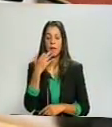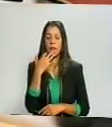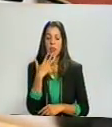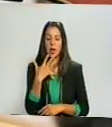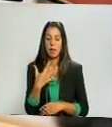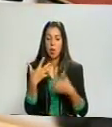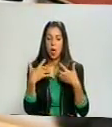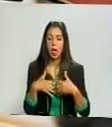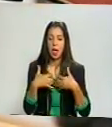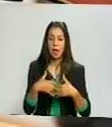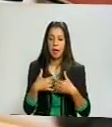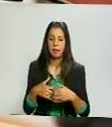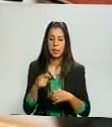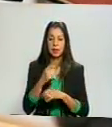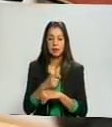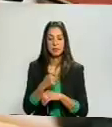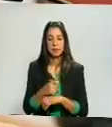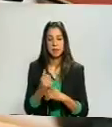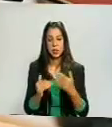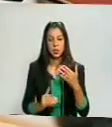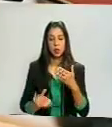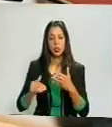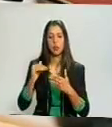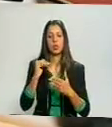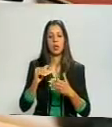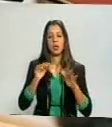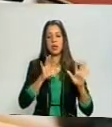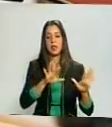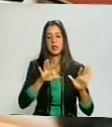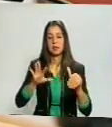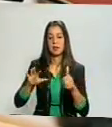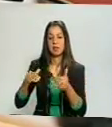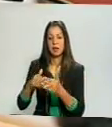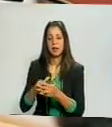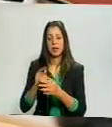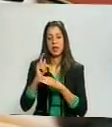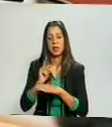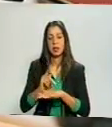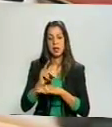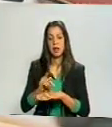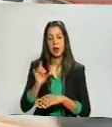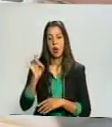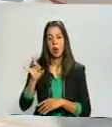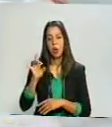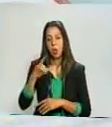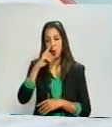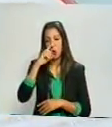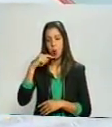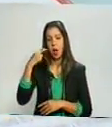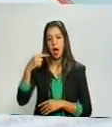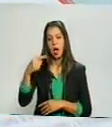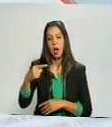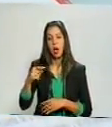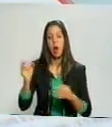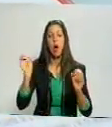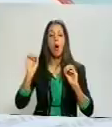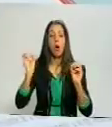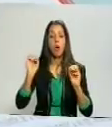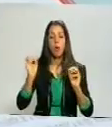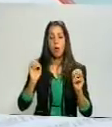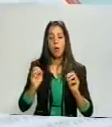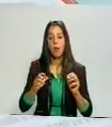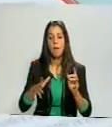capacidad de producción sea superior o igual a 16.000 kilogramos de oro al año, o su capacidad